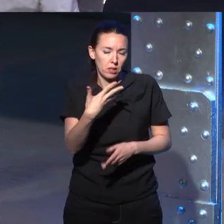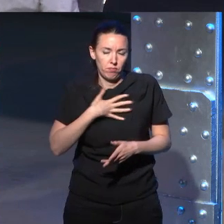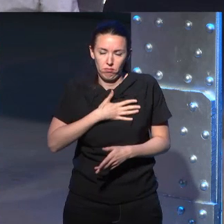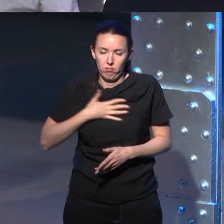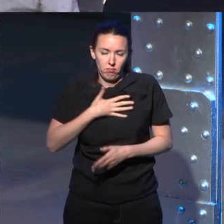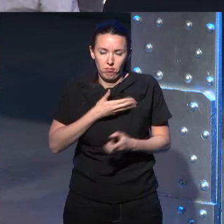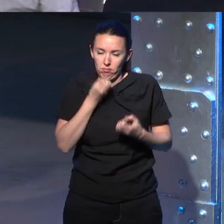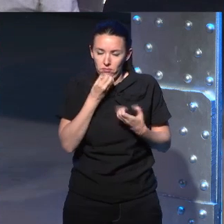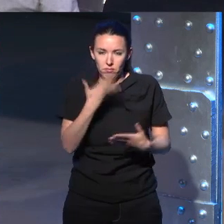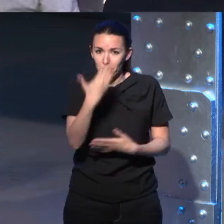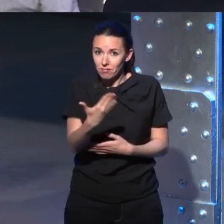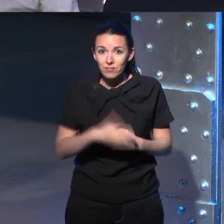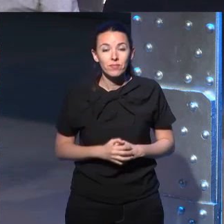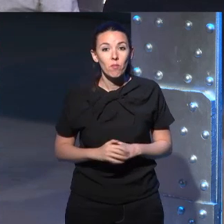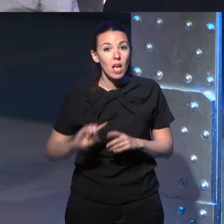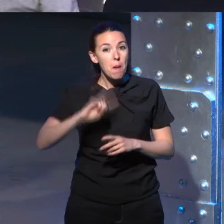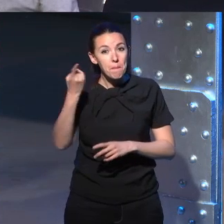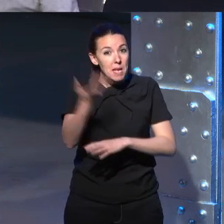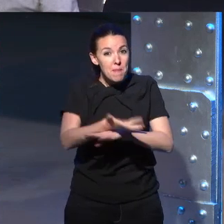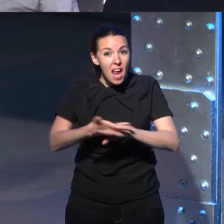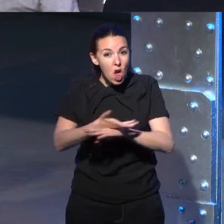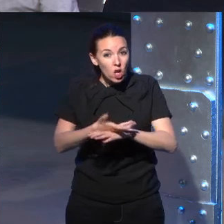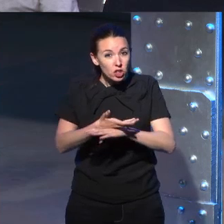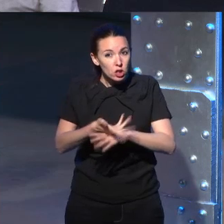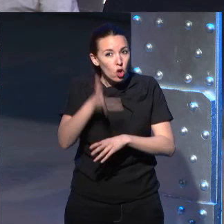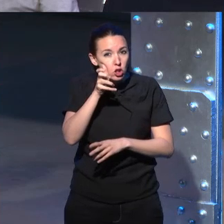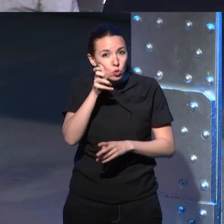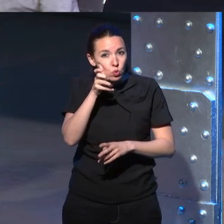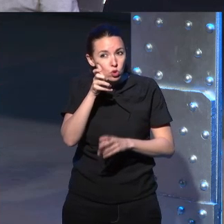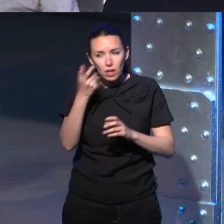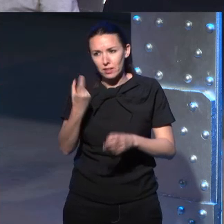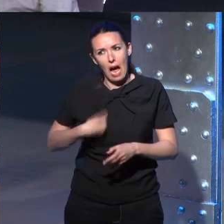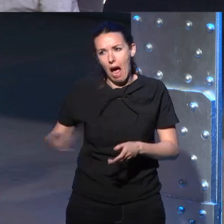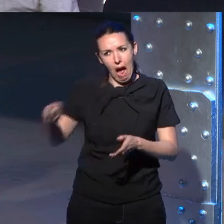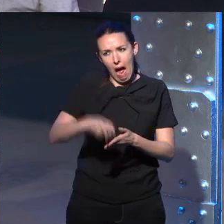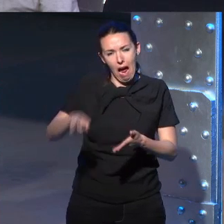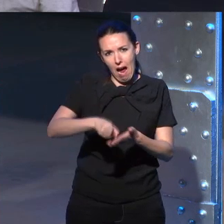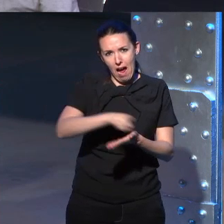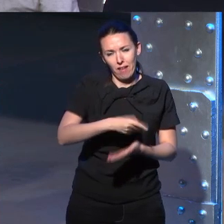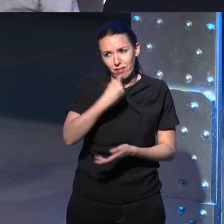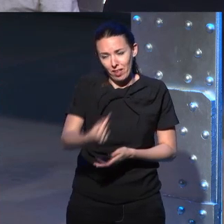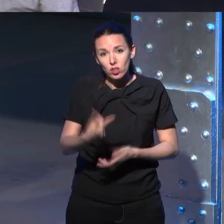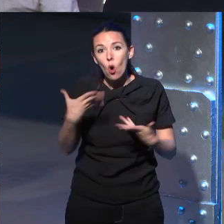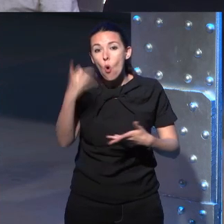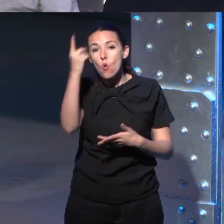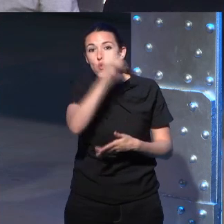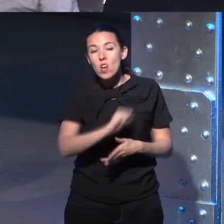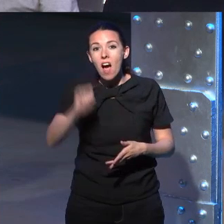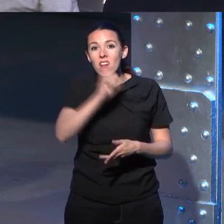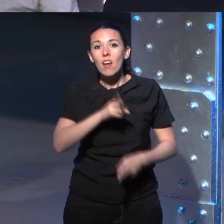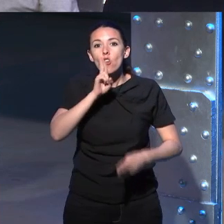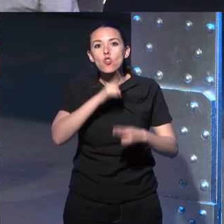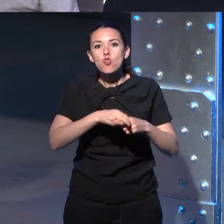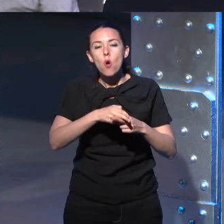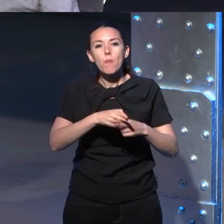verdad. De los primeros discos que escuché en mi vida, se lo he dicho ya 100 veces a Miguel, fue una canción que se llamaba Como